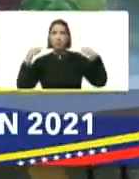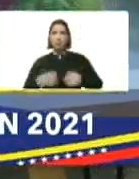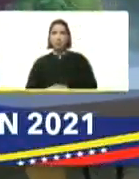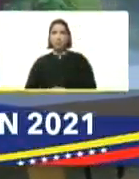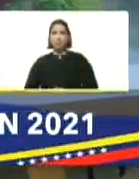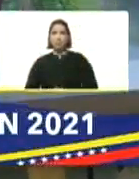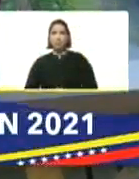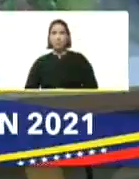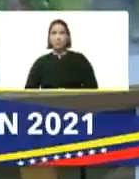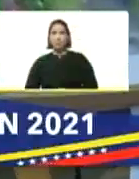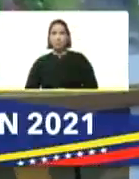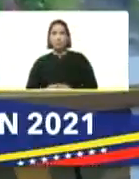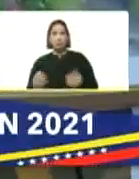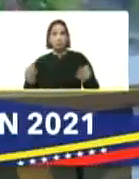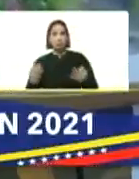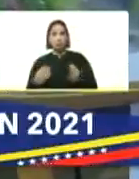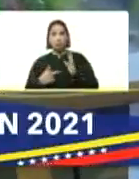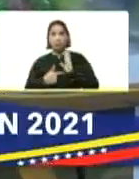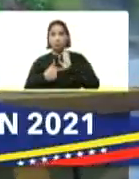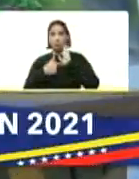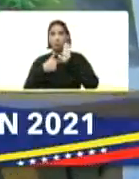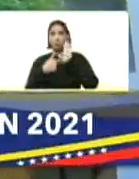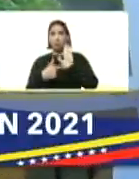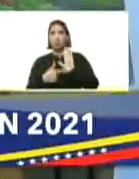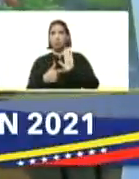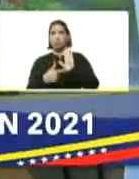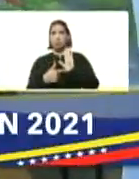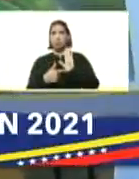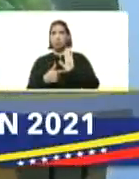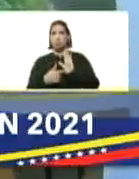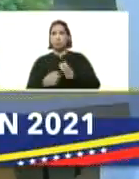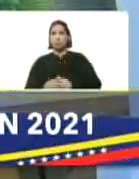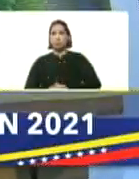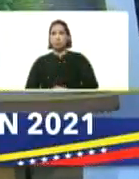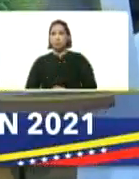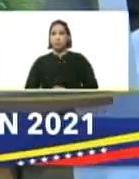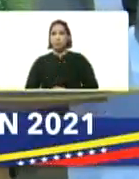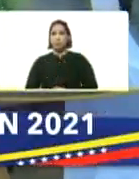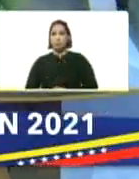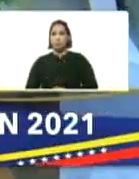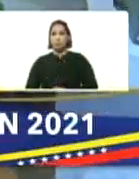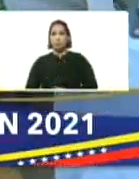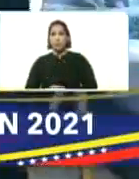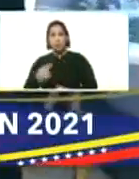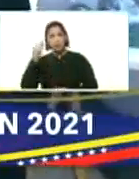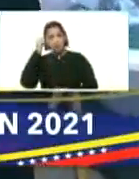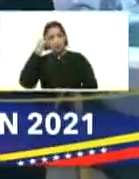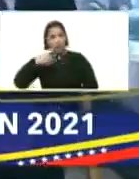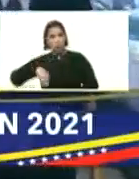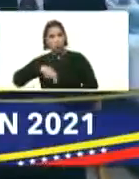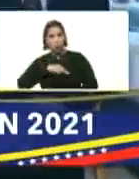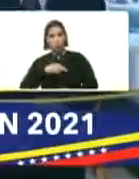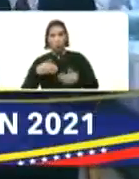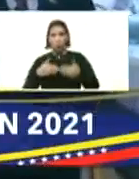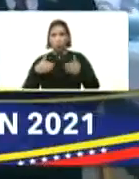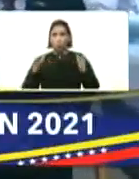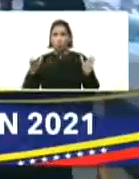Siempre ahí está, baño de elefantes. Hoy, el día en que estamos